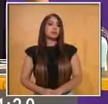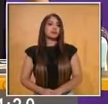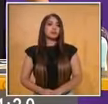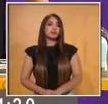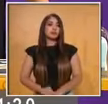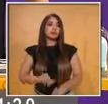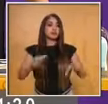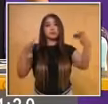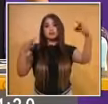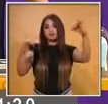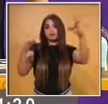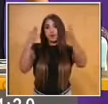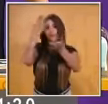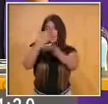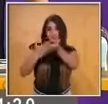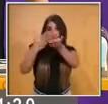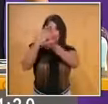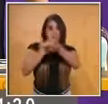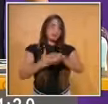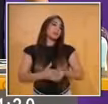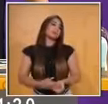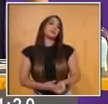medios,